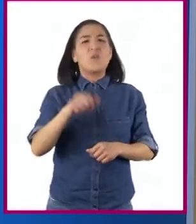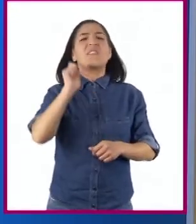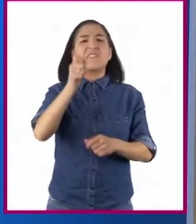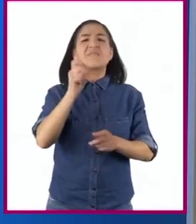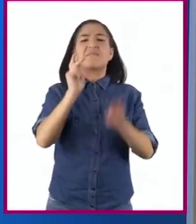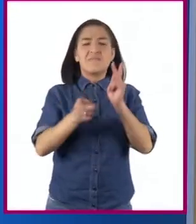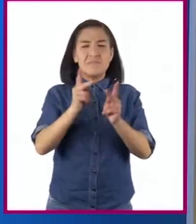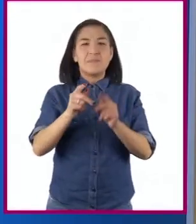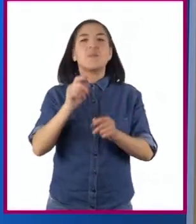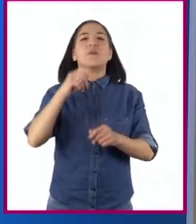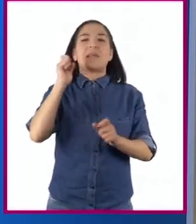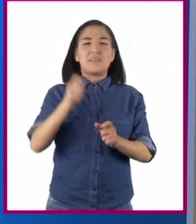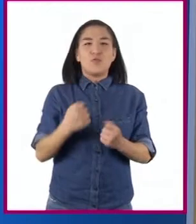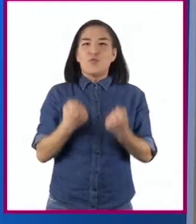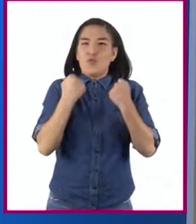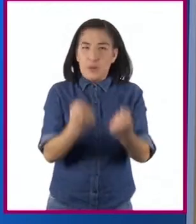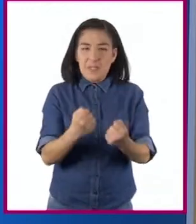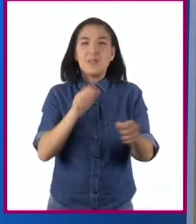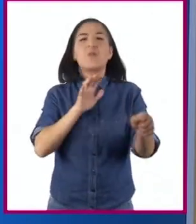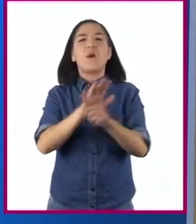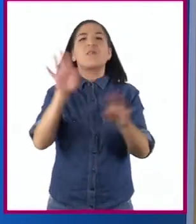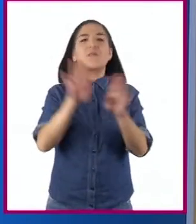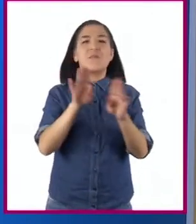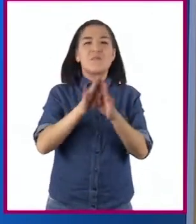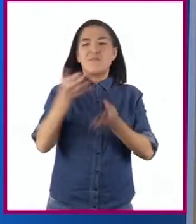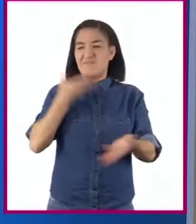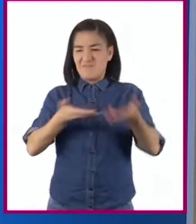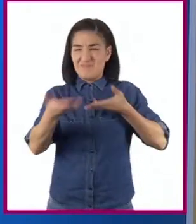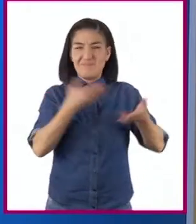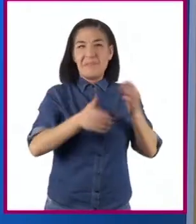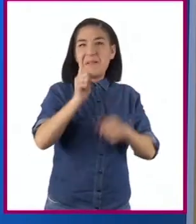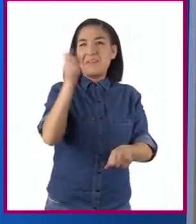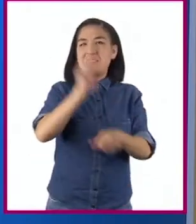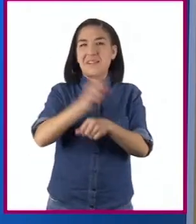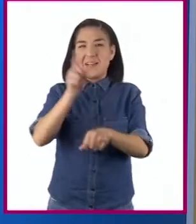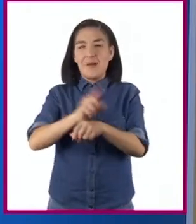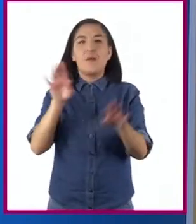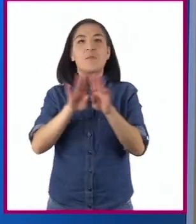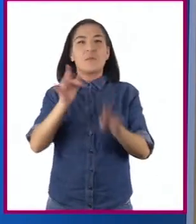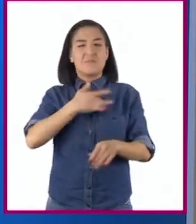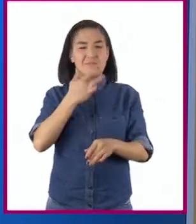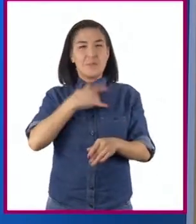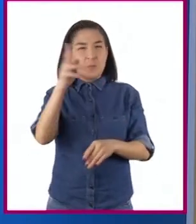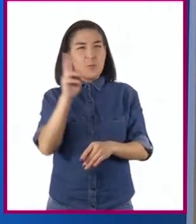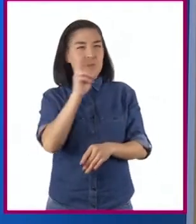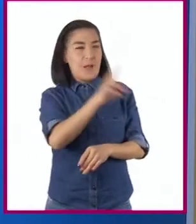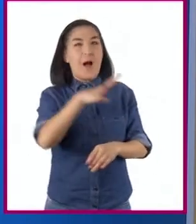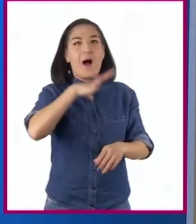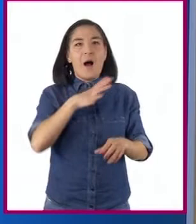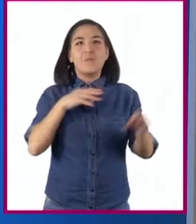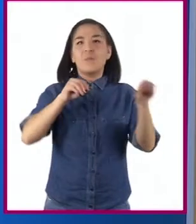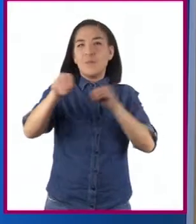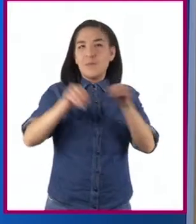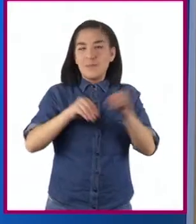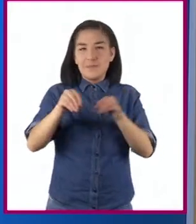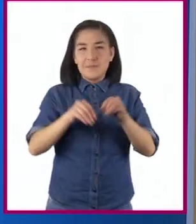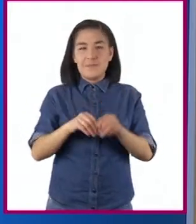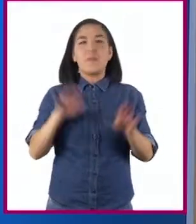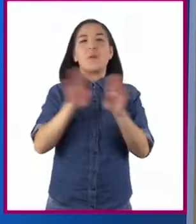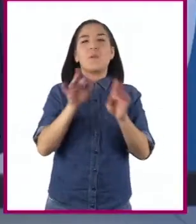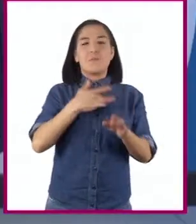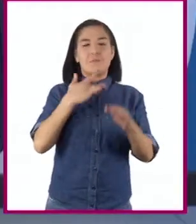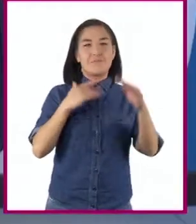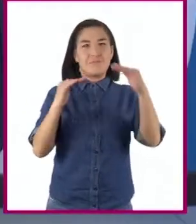fuerza, revisando algunas interacciones cotidianas en las cuales podemos observar movimiento o no. Es decir, hablaremos de las fuerzas en